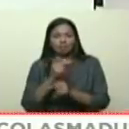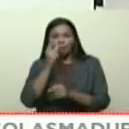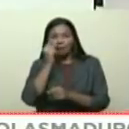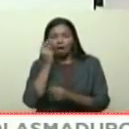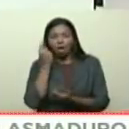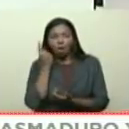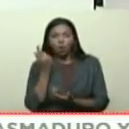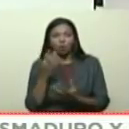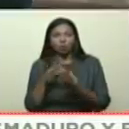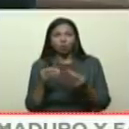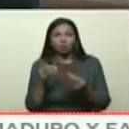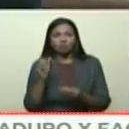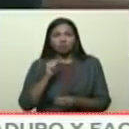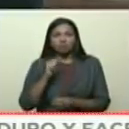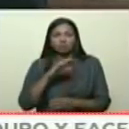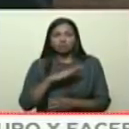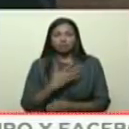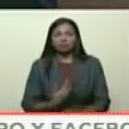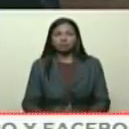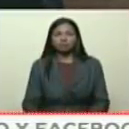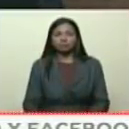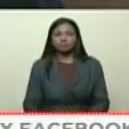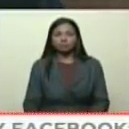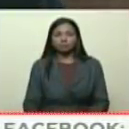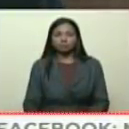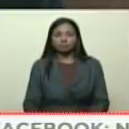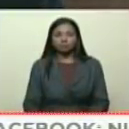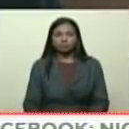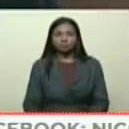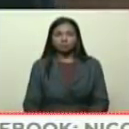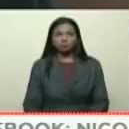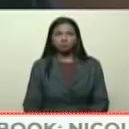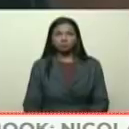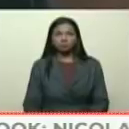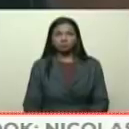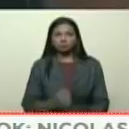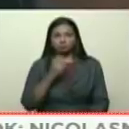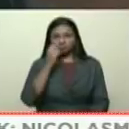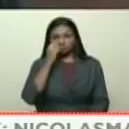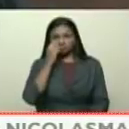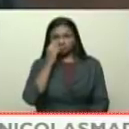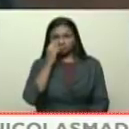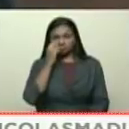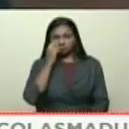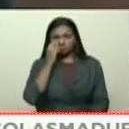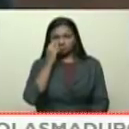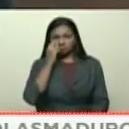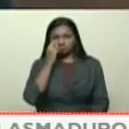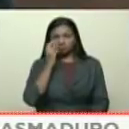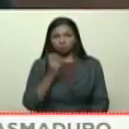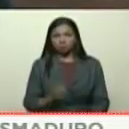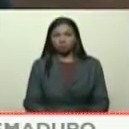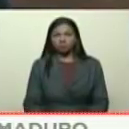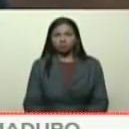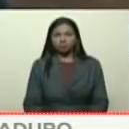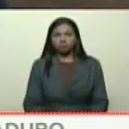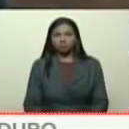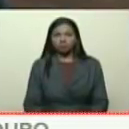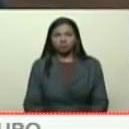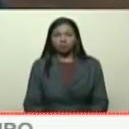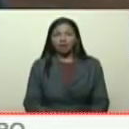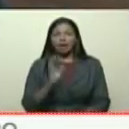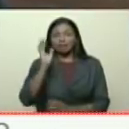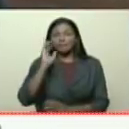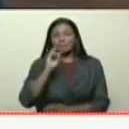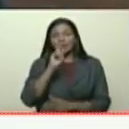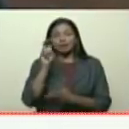trabajadora. Sí, presidente, este fondo está contemplado en la ley que fue aprobada por la Asamblea Nacional